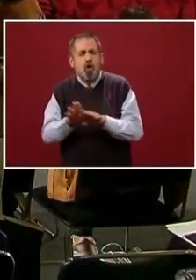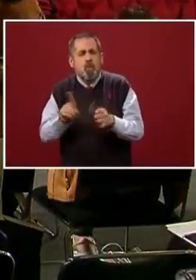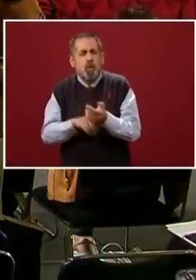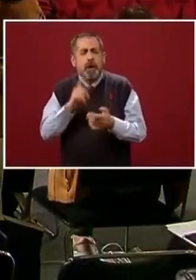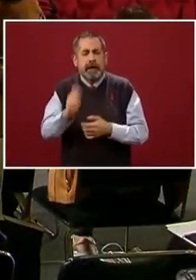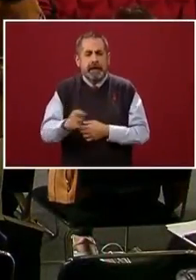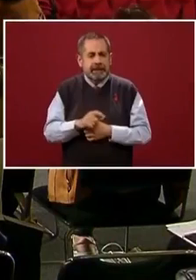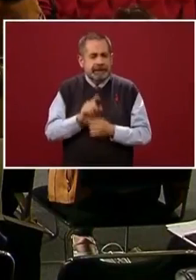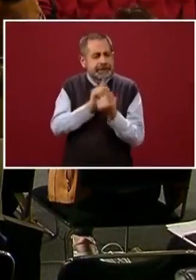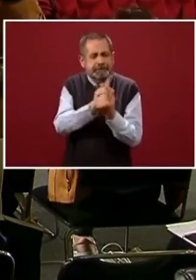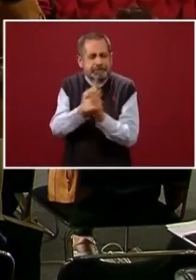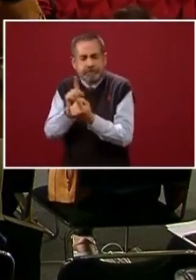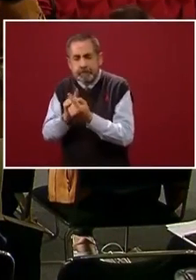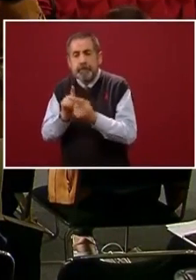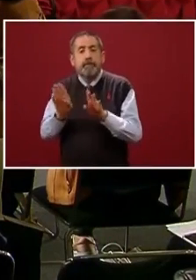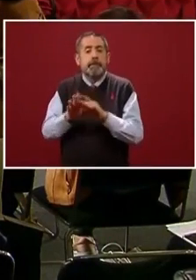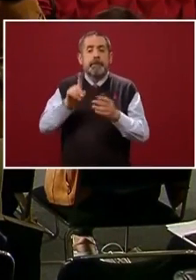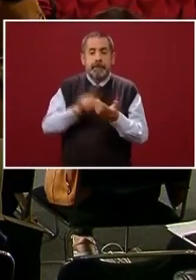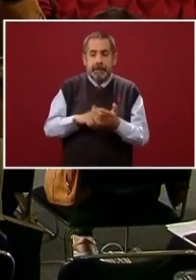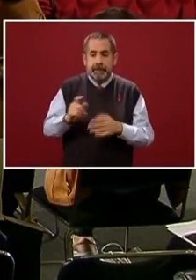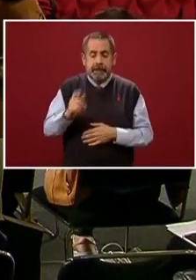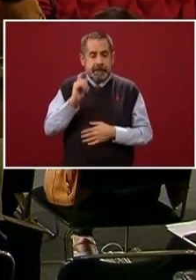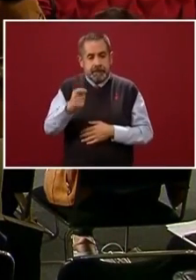de las intervenciones se logra con las intervenciones